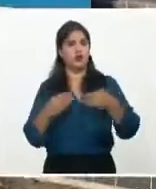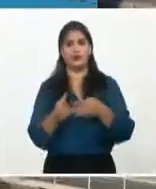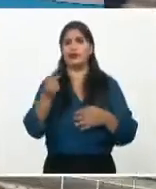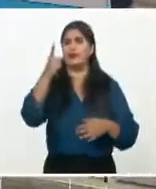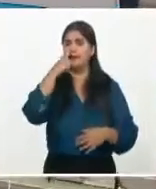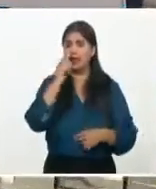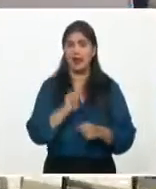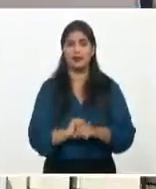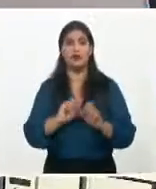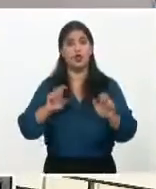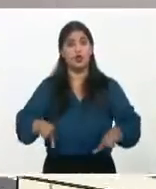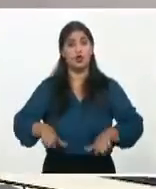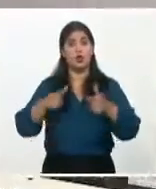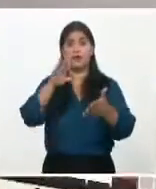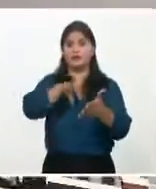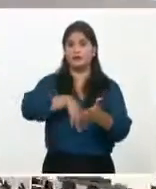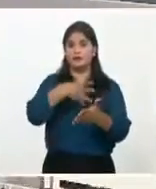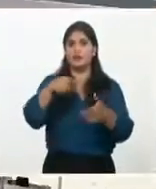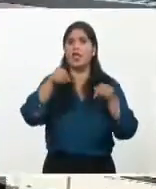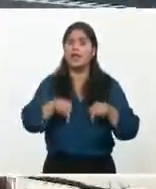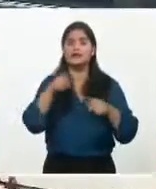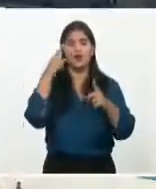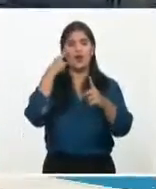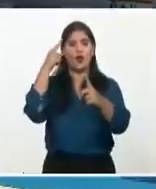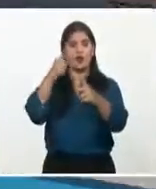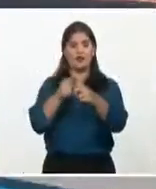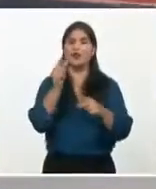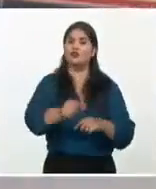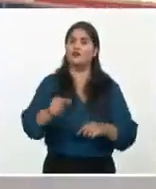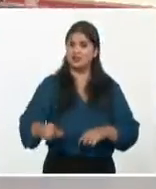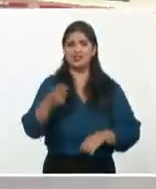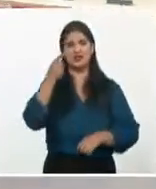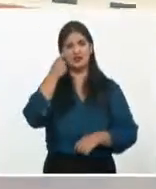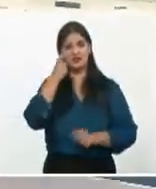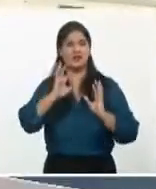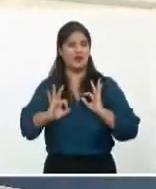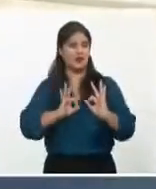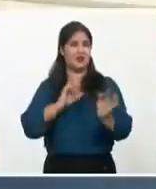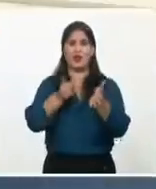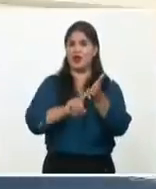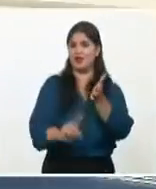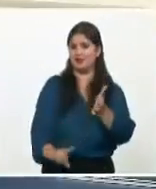cronograma previsto es prioridad de estos hombres que también velan por el ahorro de electricidad en el área.